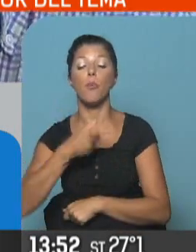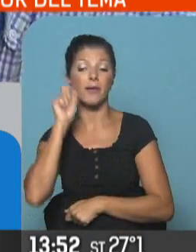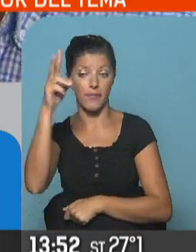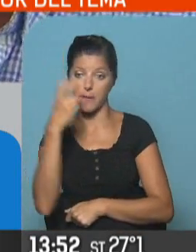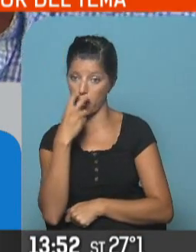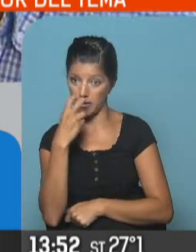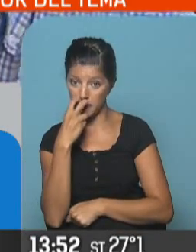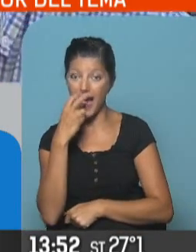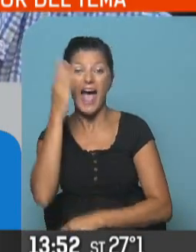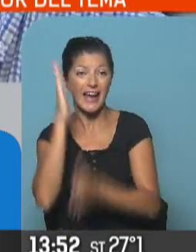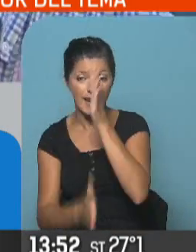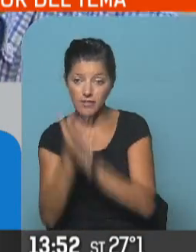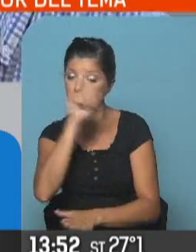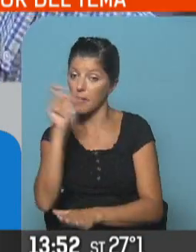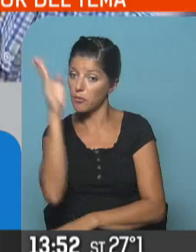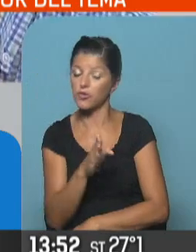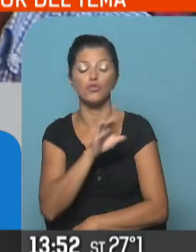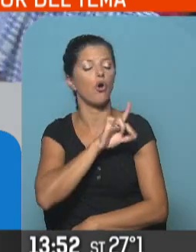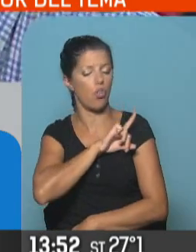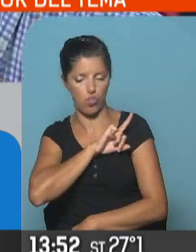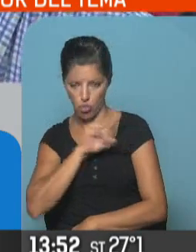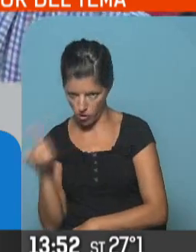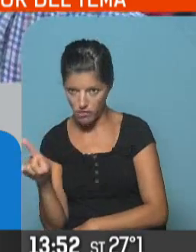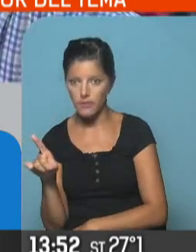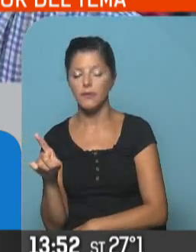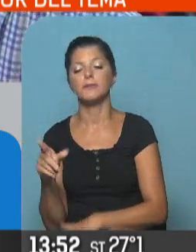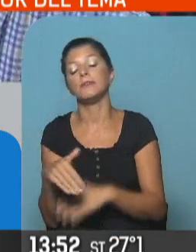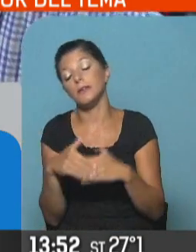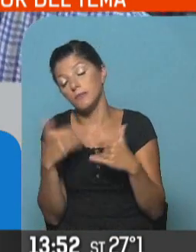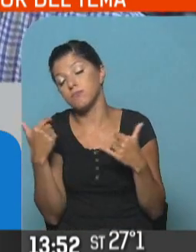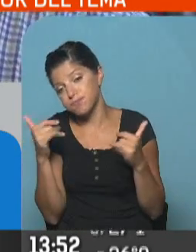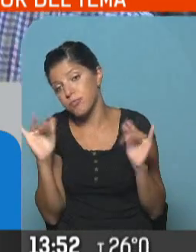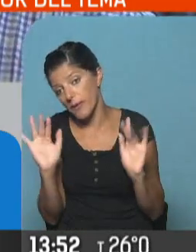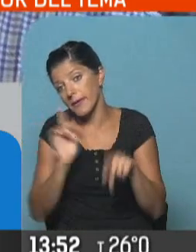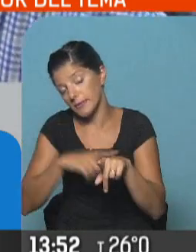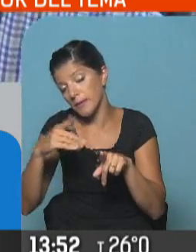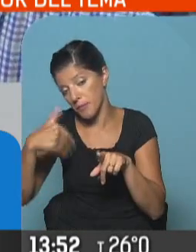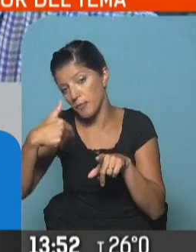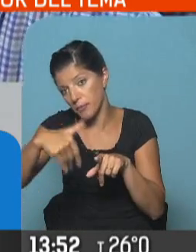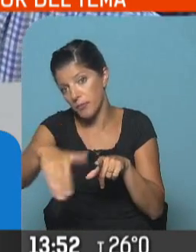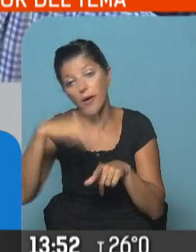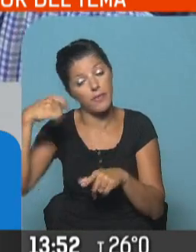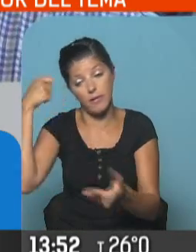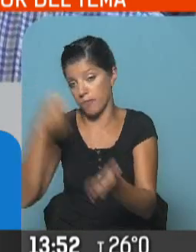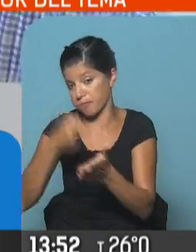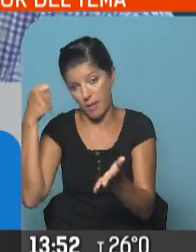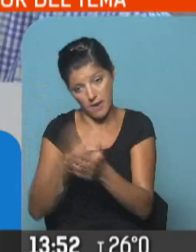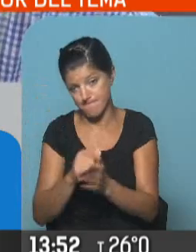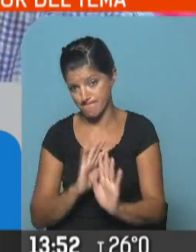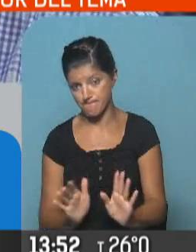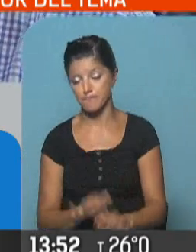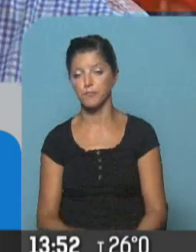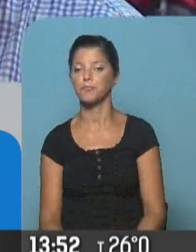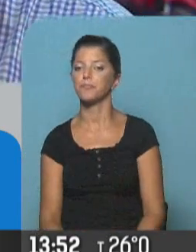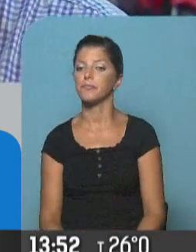es totalmente gratuita y corre el riesgo de que tarde o temprano, lo más posible es que suceda, es que pagues parte del servicio. Bueno, hay que